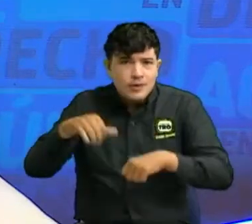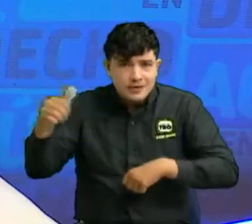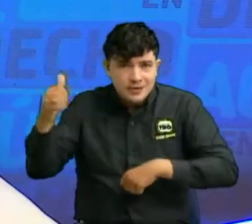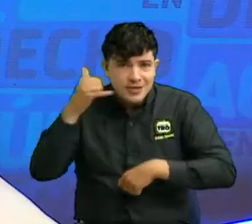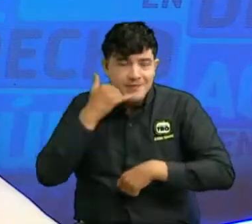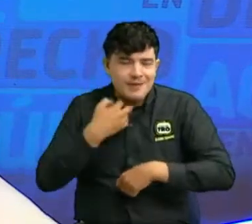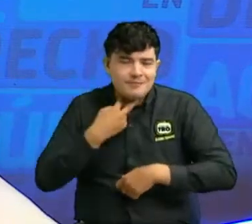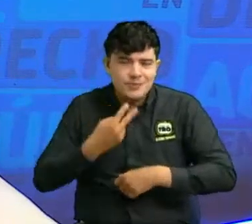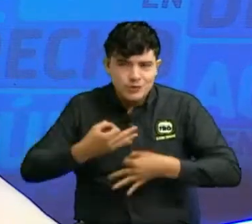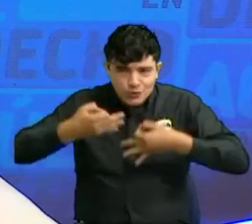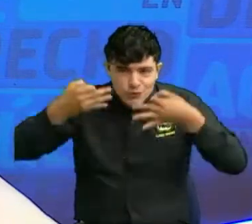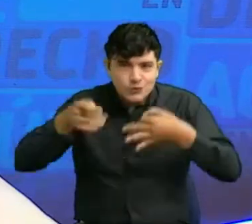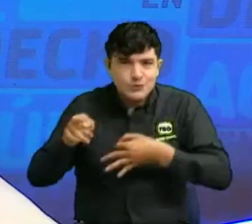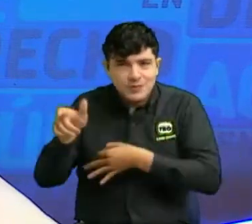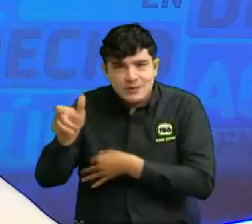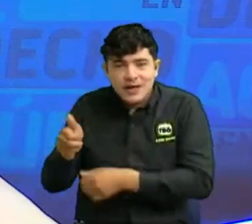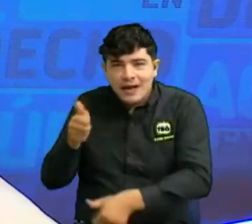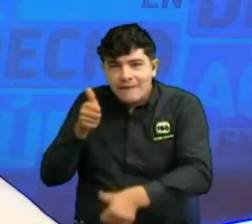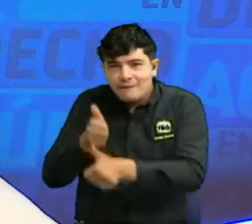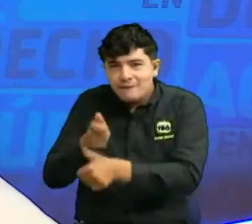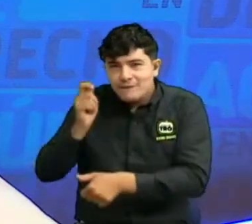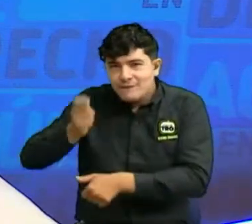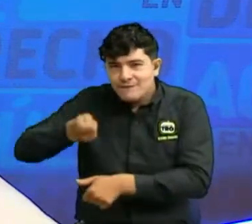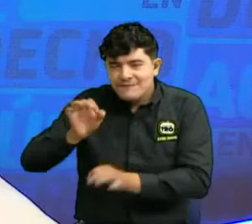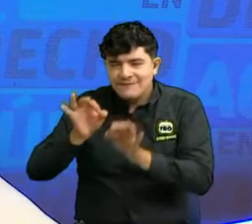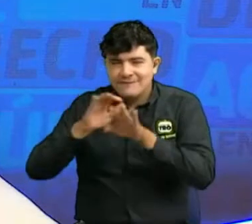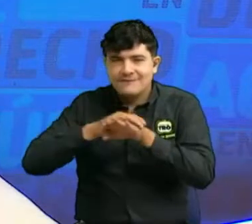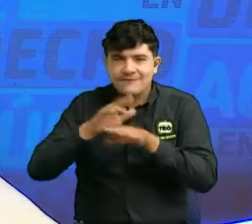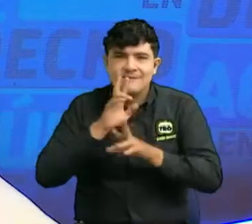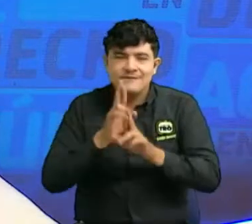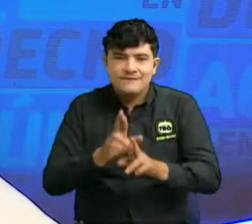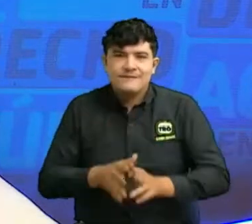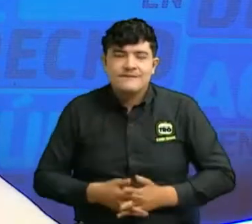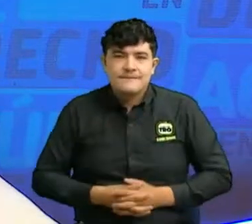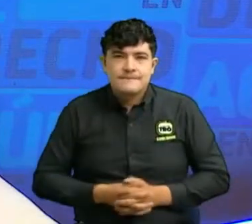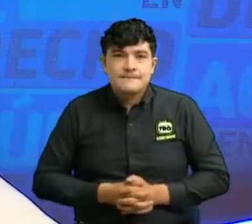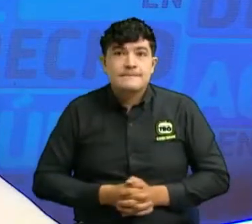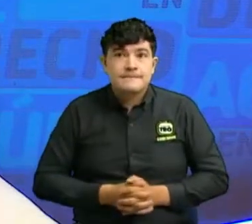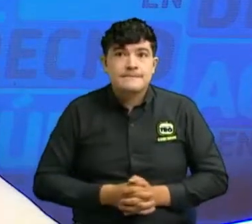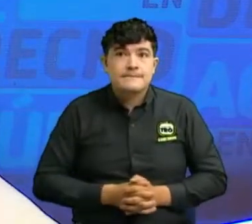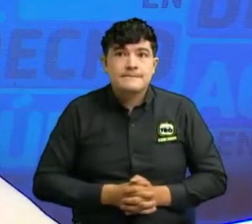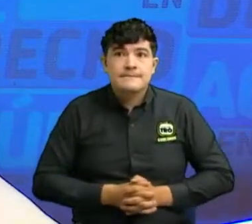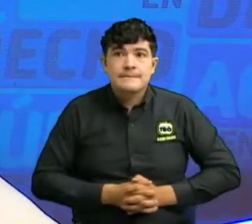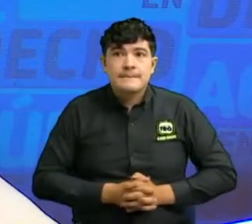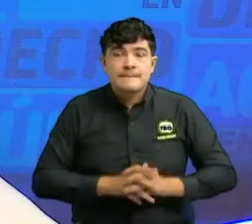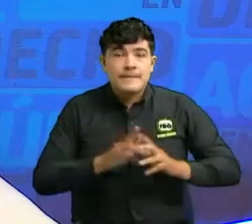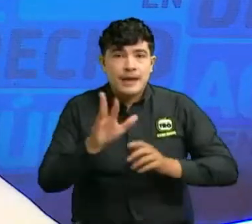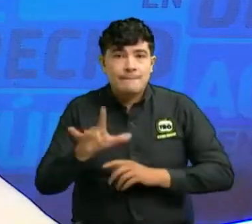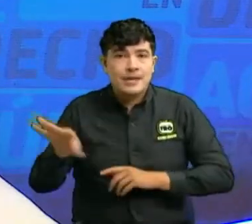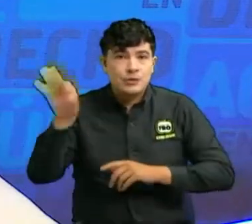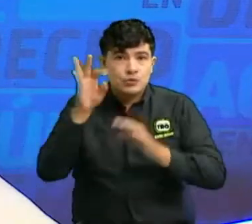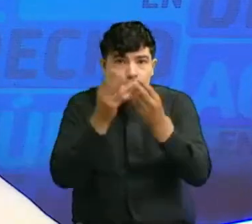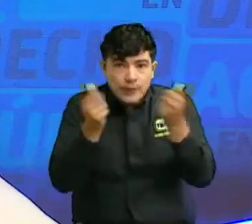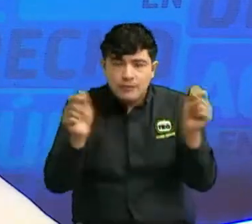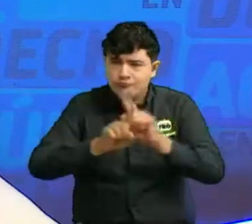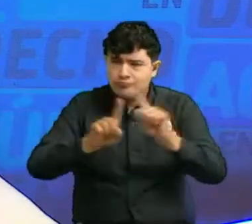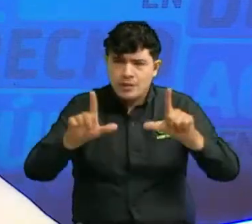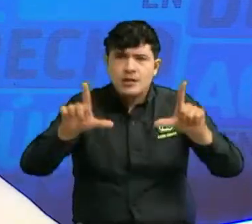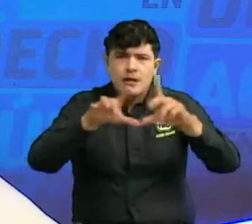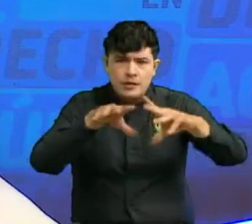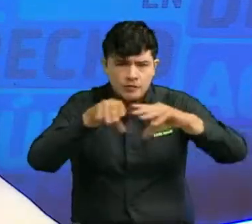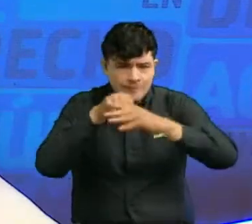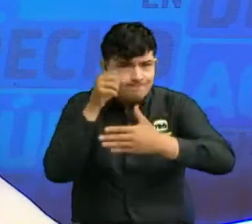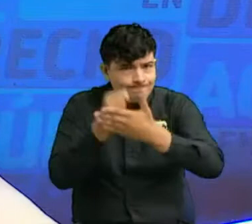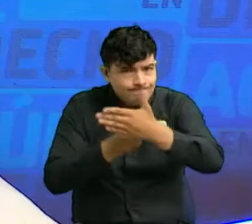por nuestro especialista invitado. Pero hasta ahora de la tarde, porque el virus no se ha ido, el virus continúa y en el canal TRO estamos empeñados en